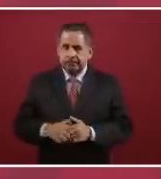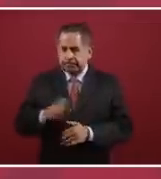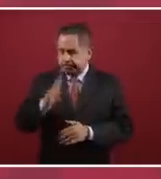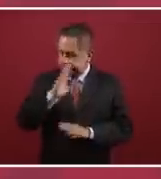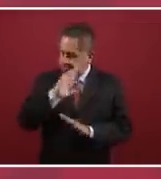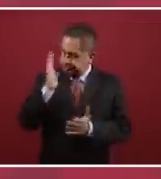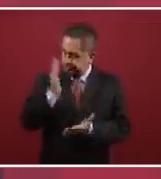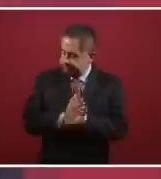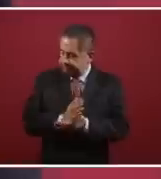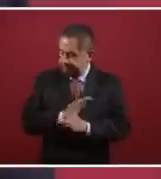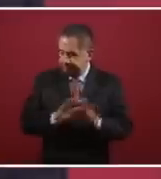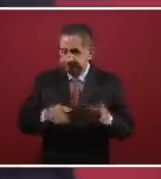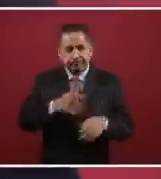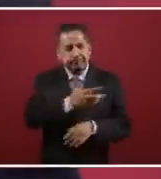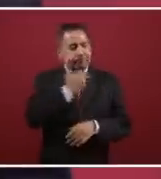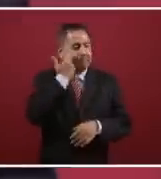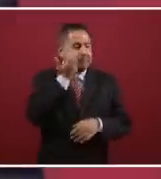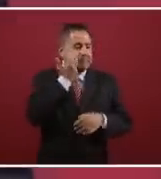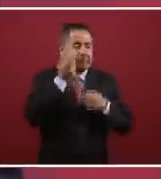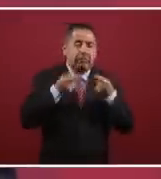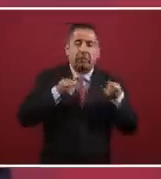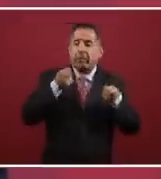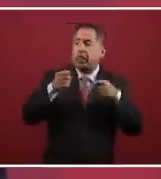basta de manipulación.